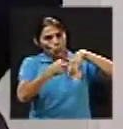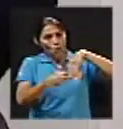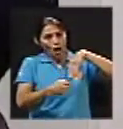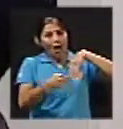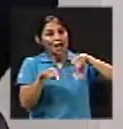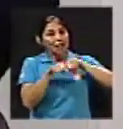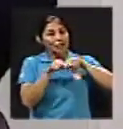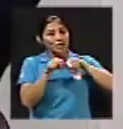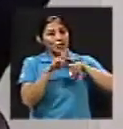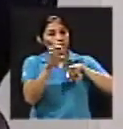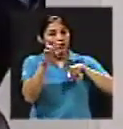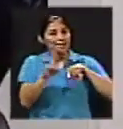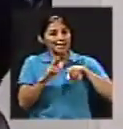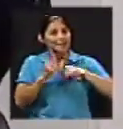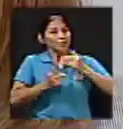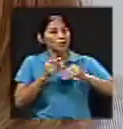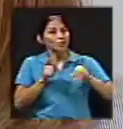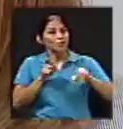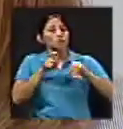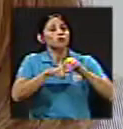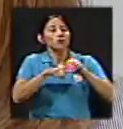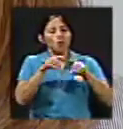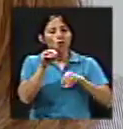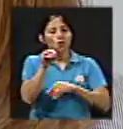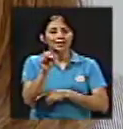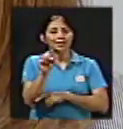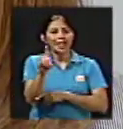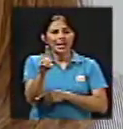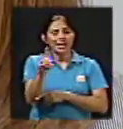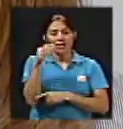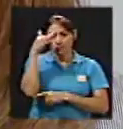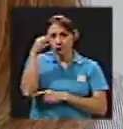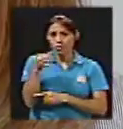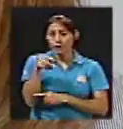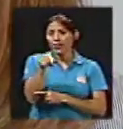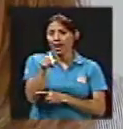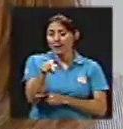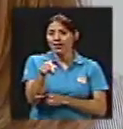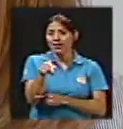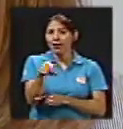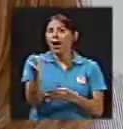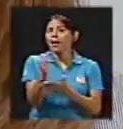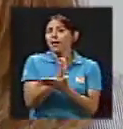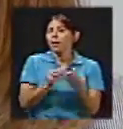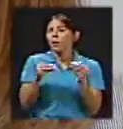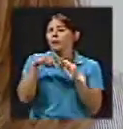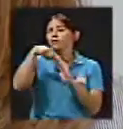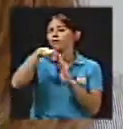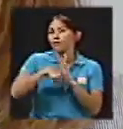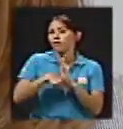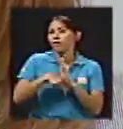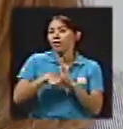en la OSD, y me parece que ahí hay una dimensión mayor, que es Asia-Pacífico,